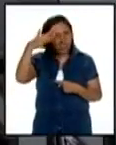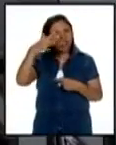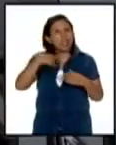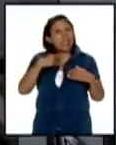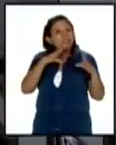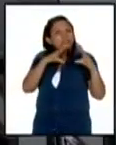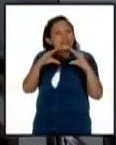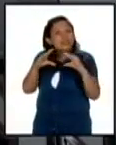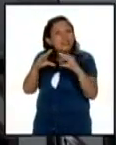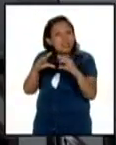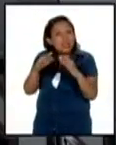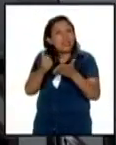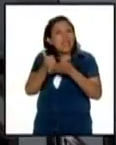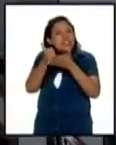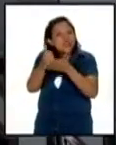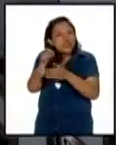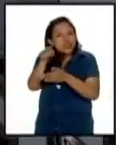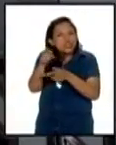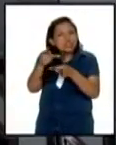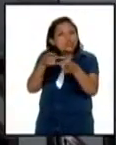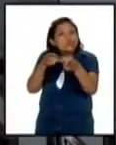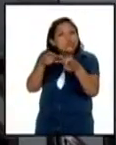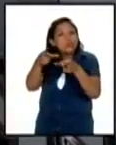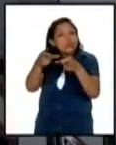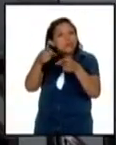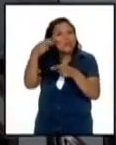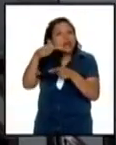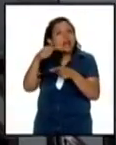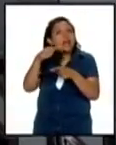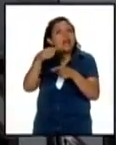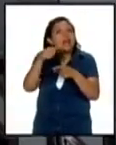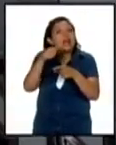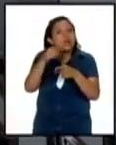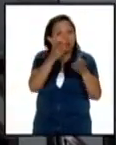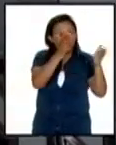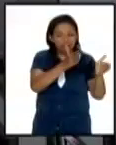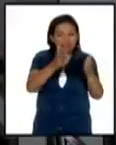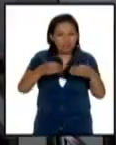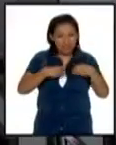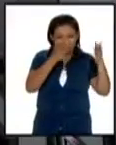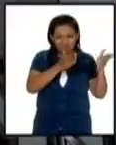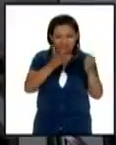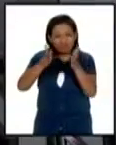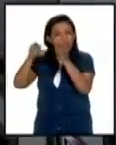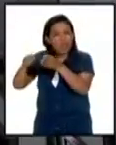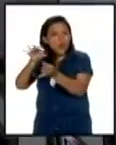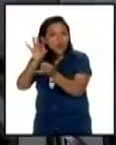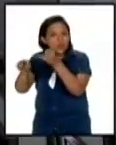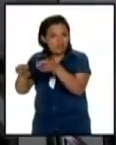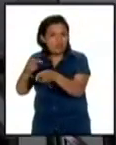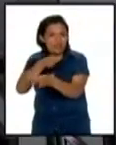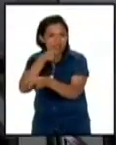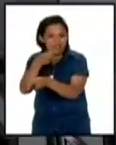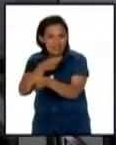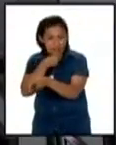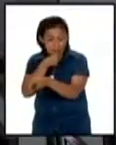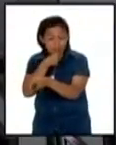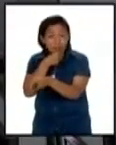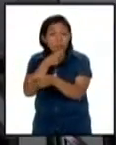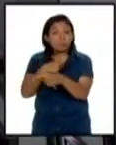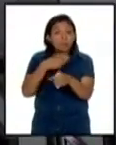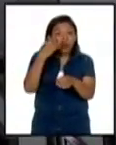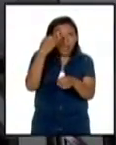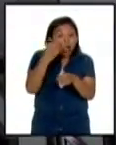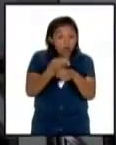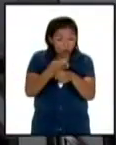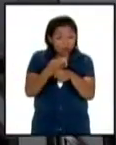permita prepararse para la última etapa de la vida, para la vejez. Estamos en este momento en el